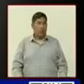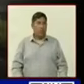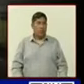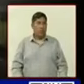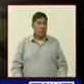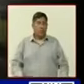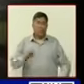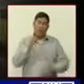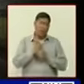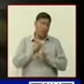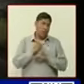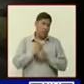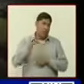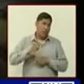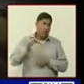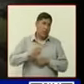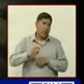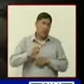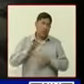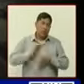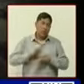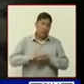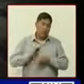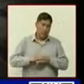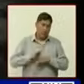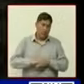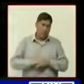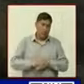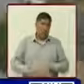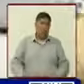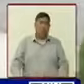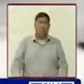No se han hecho los trabajos necesarios para prevenir.